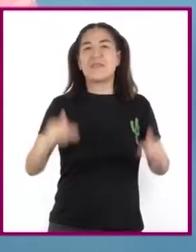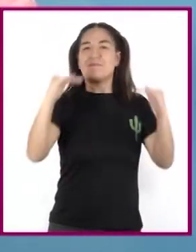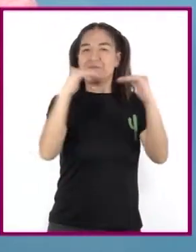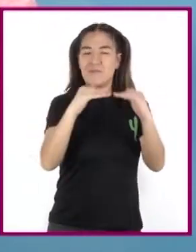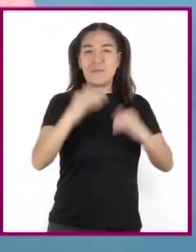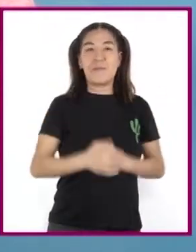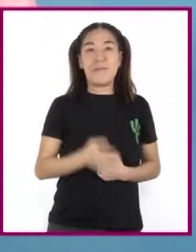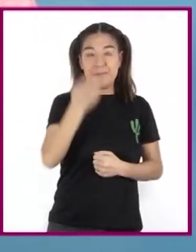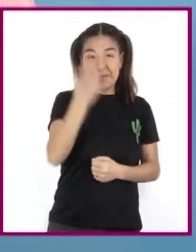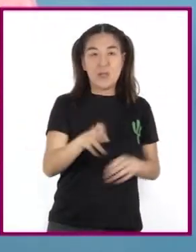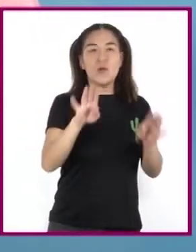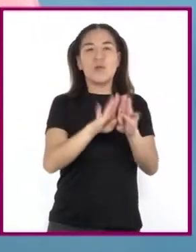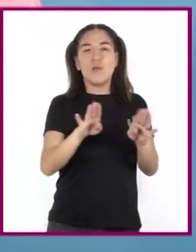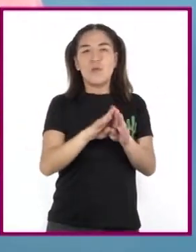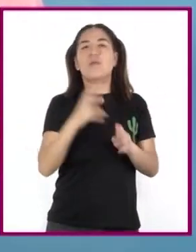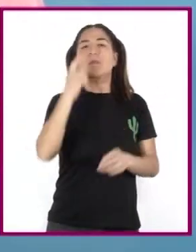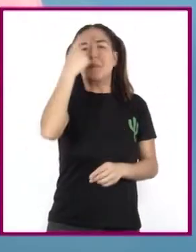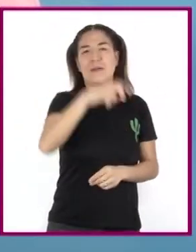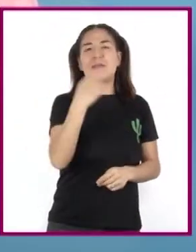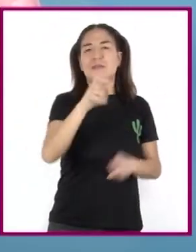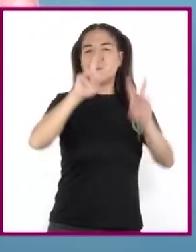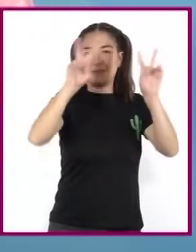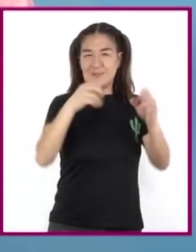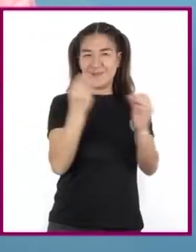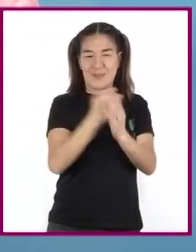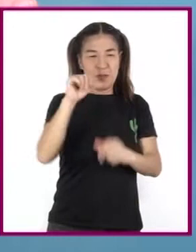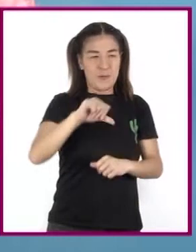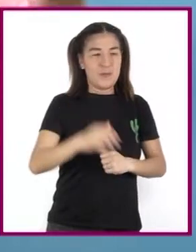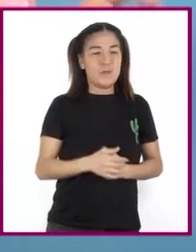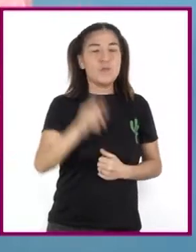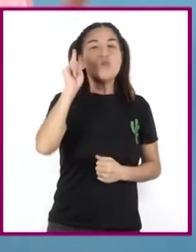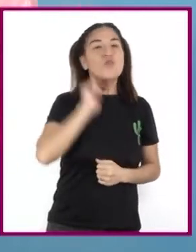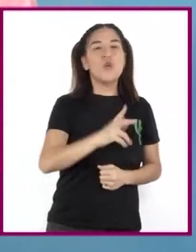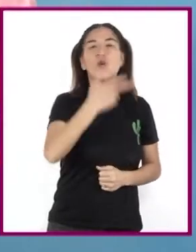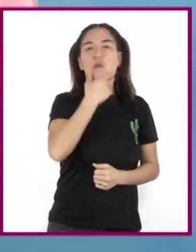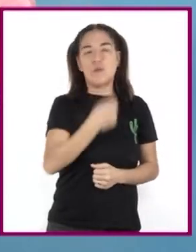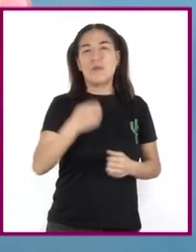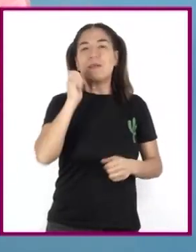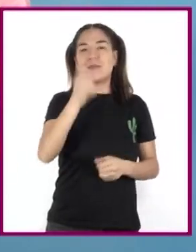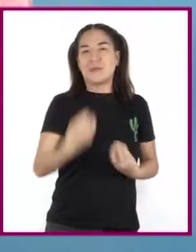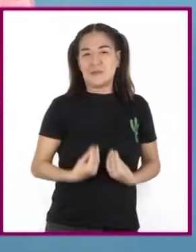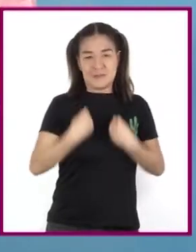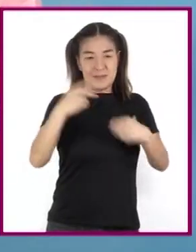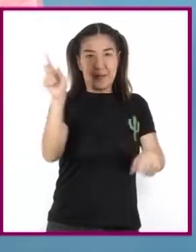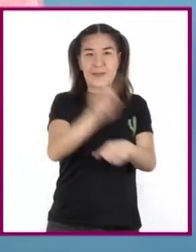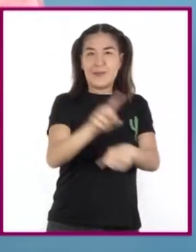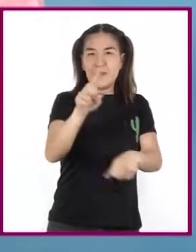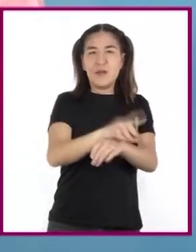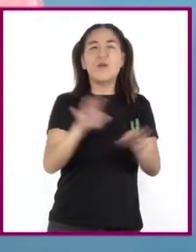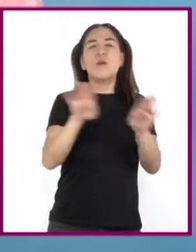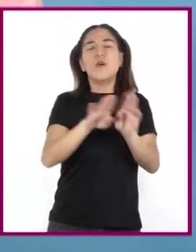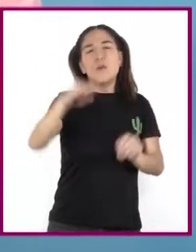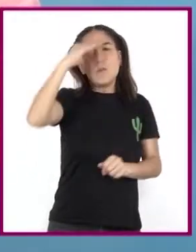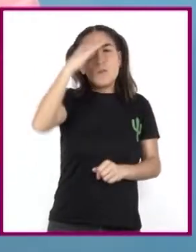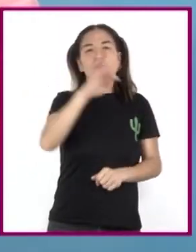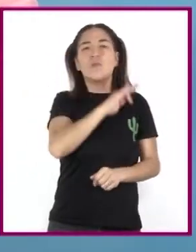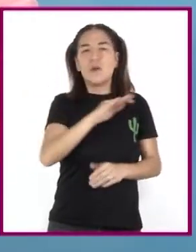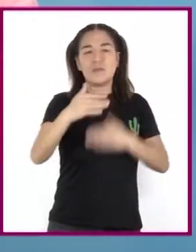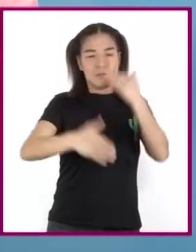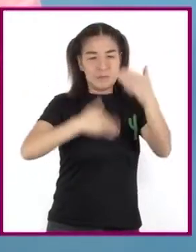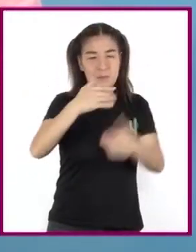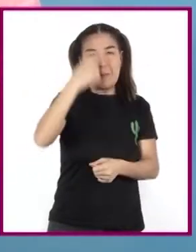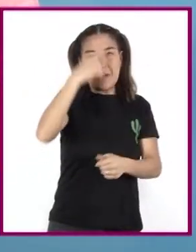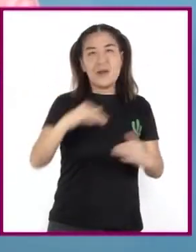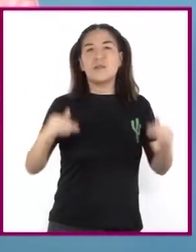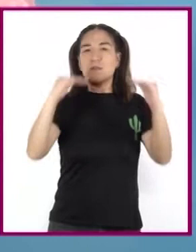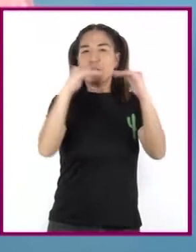de esa lucha, en esta sesión titulada Mujeres y Hombres en la Vida Cotidiana, analizarán cómo se puede construir la igualdad de